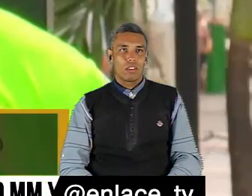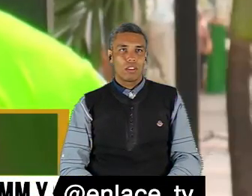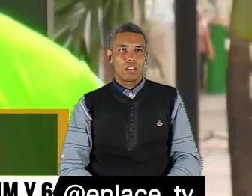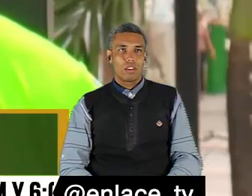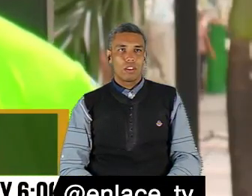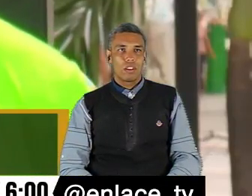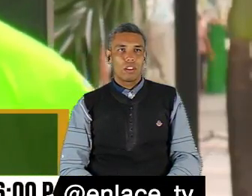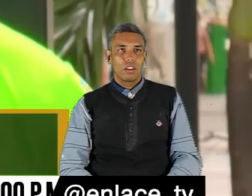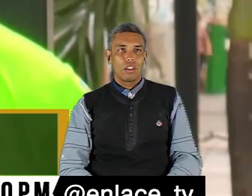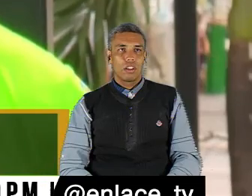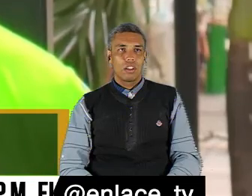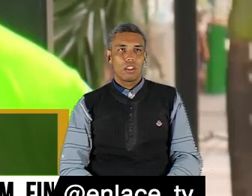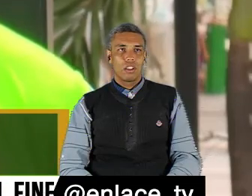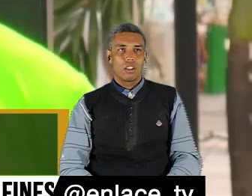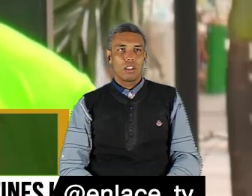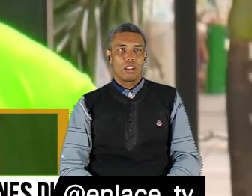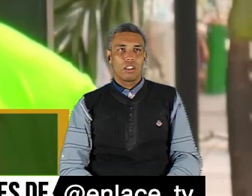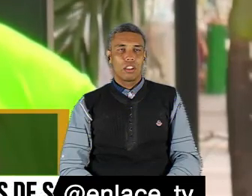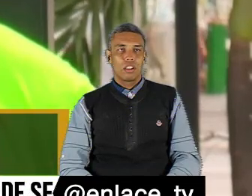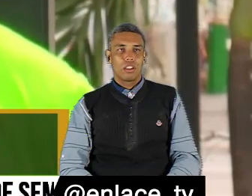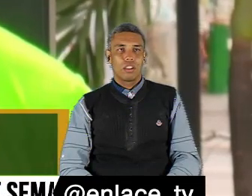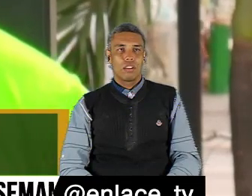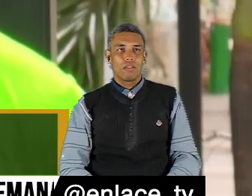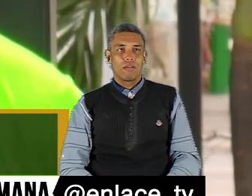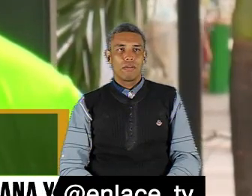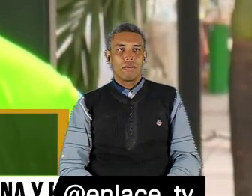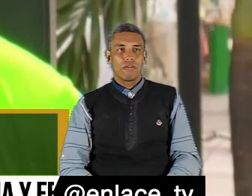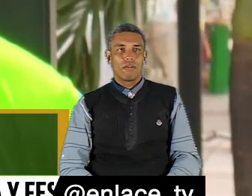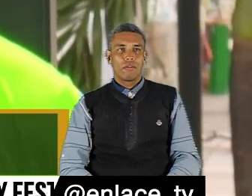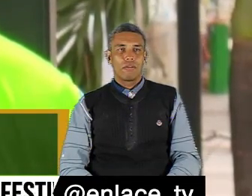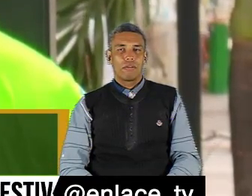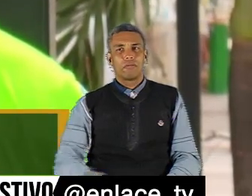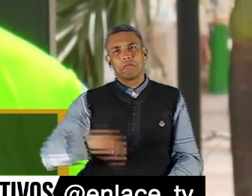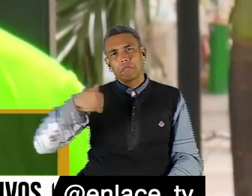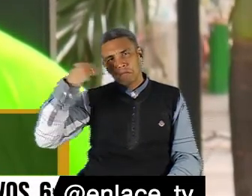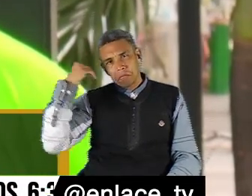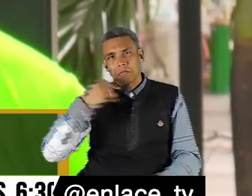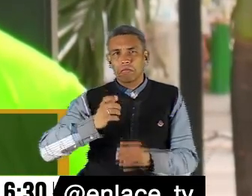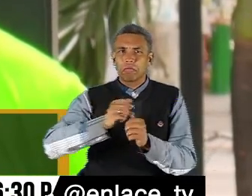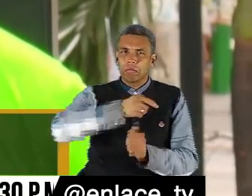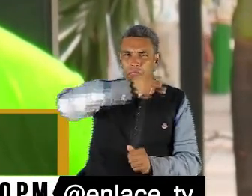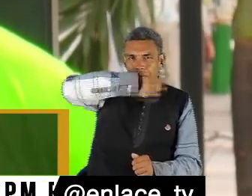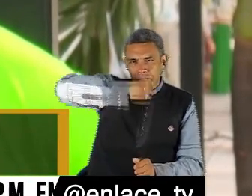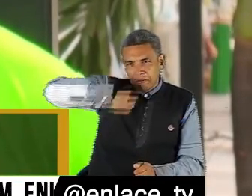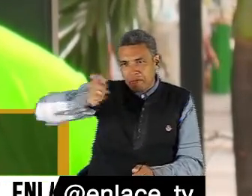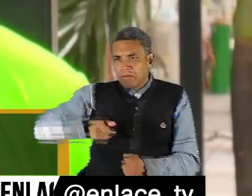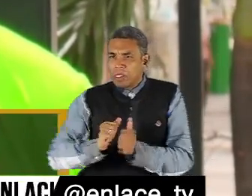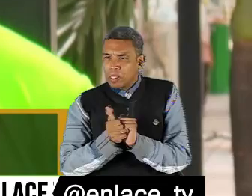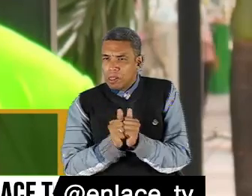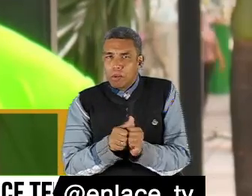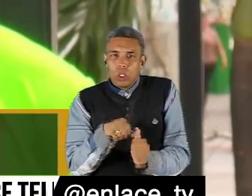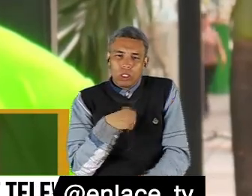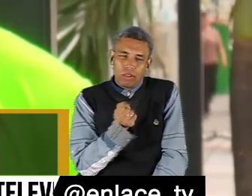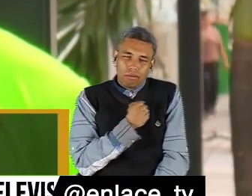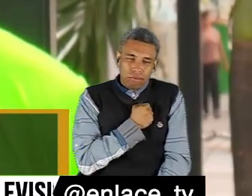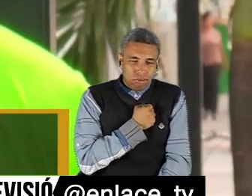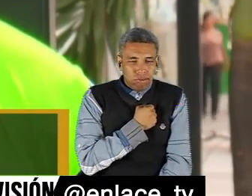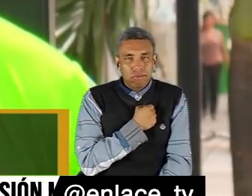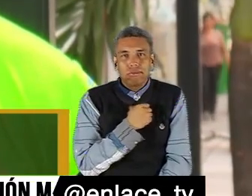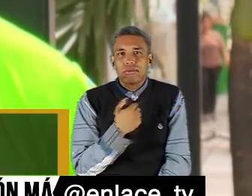Sigamos como la época de ayer, que nosotros éramos Silvestre, el deportista de ayer se brindaba por una afición que llegaba a vernos